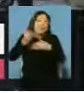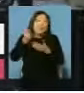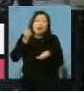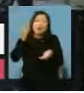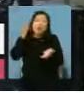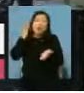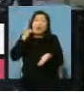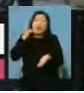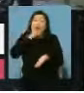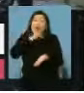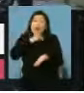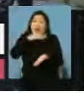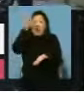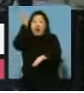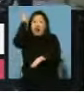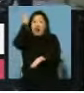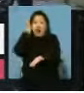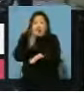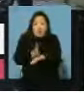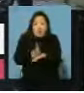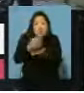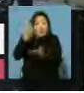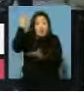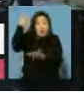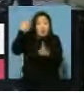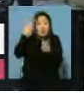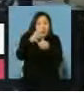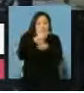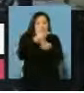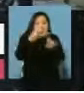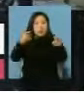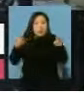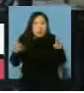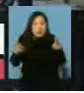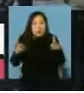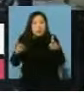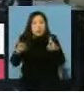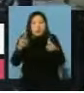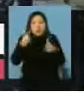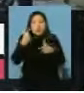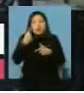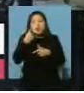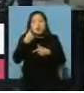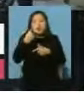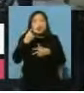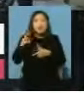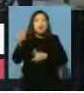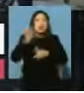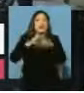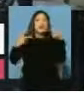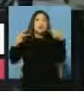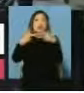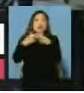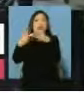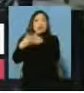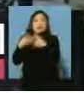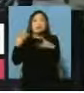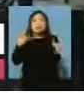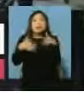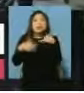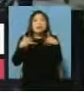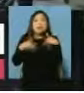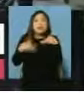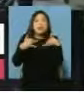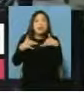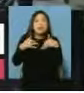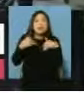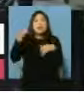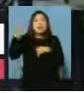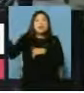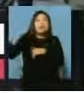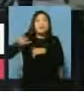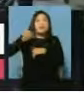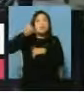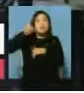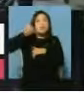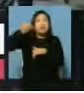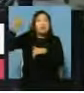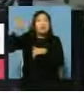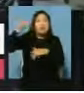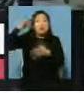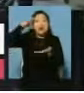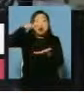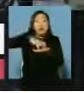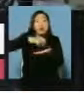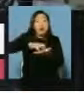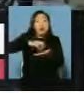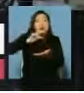ciudad de Libertador. Me habla el intendente de los cortes, inmediatamente me pongo en contacto con la